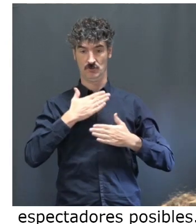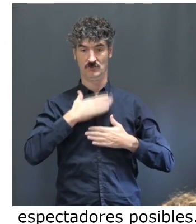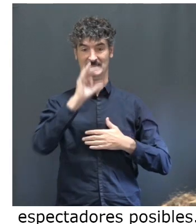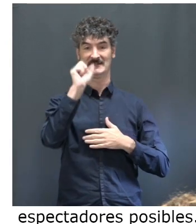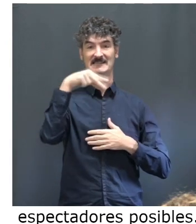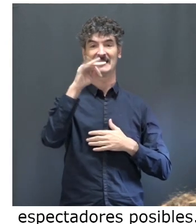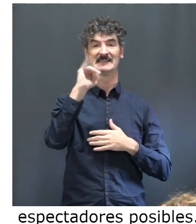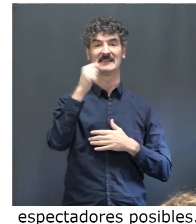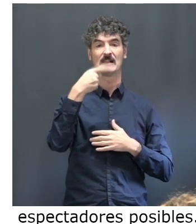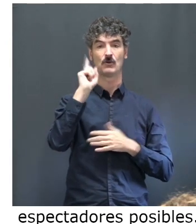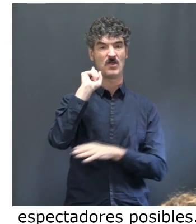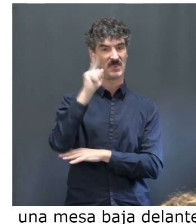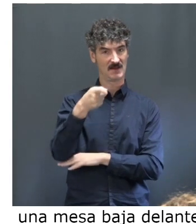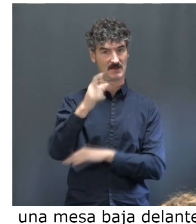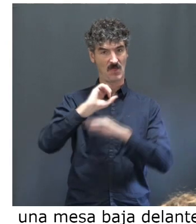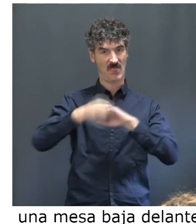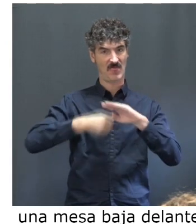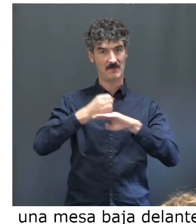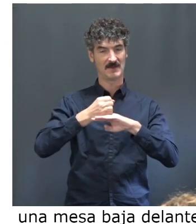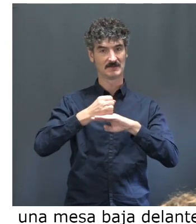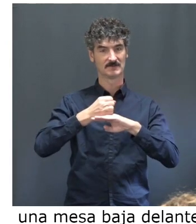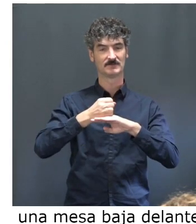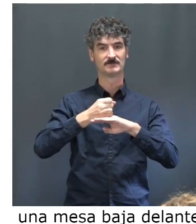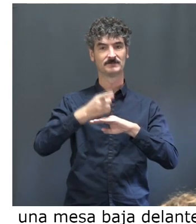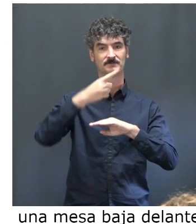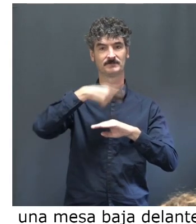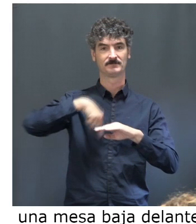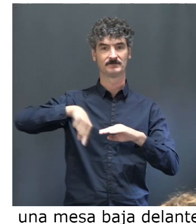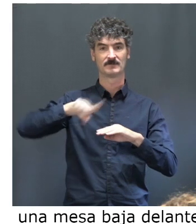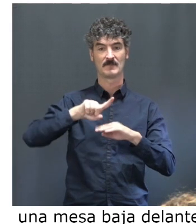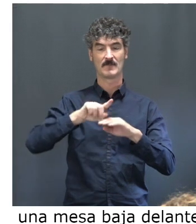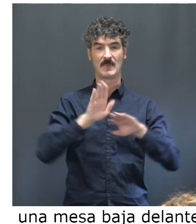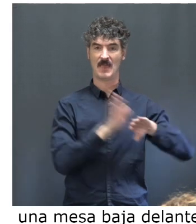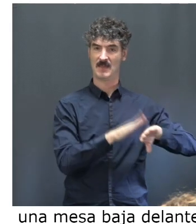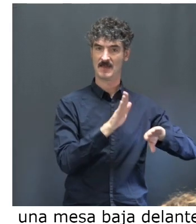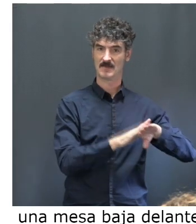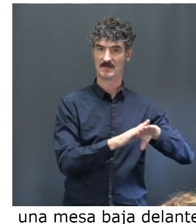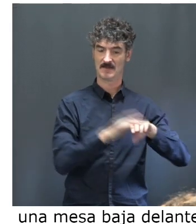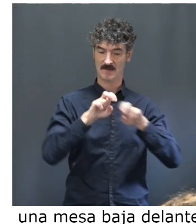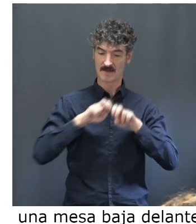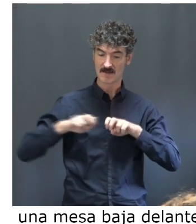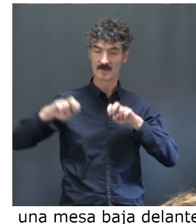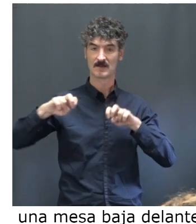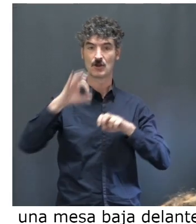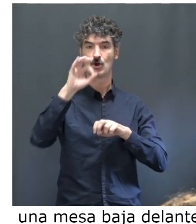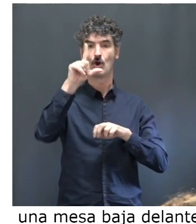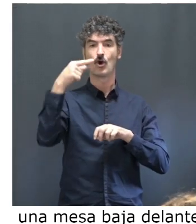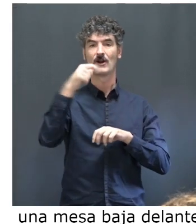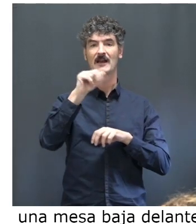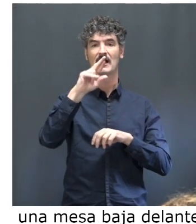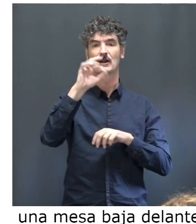Santiago Dualde, el director del CEAPAT. A mi izquierda está Olga Rodríguez,